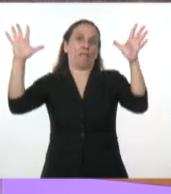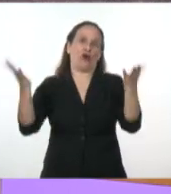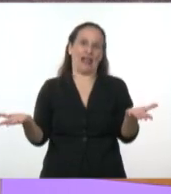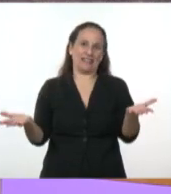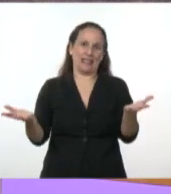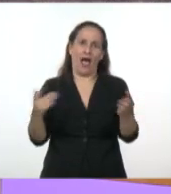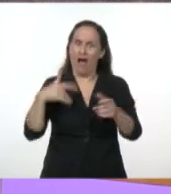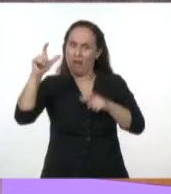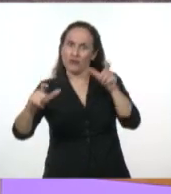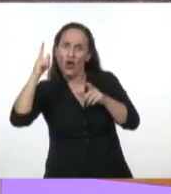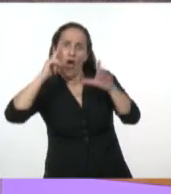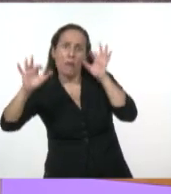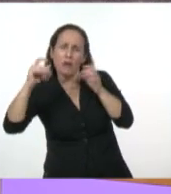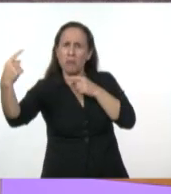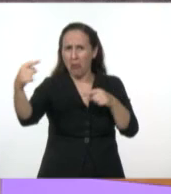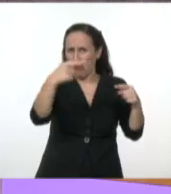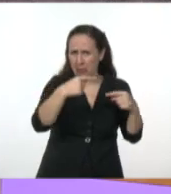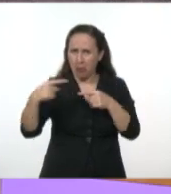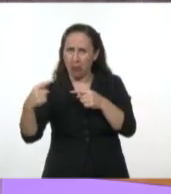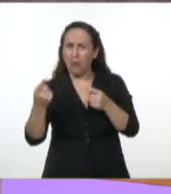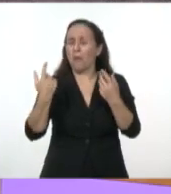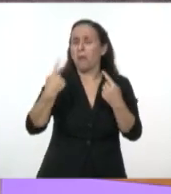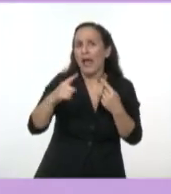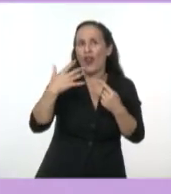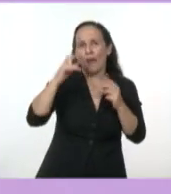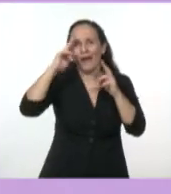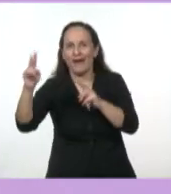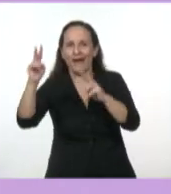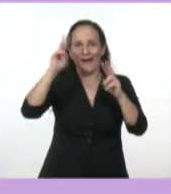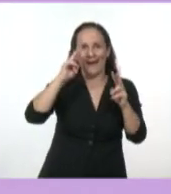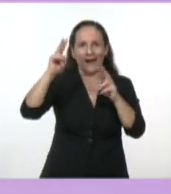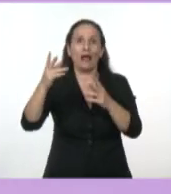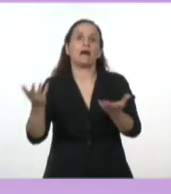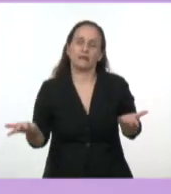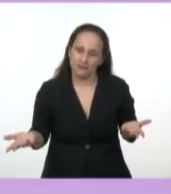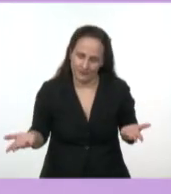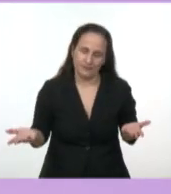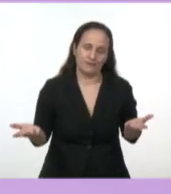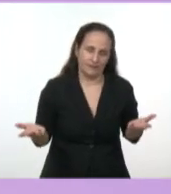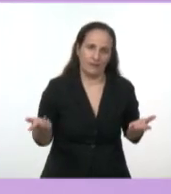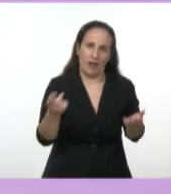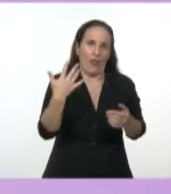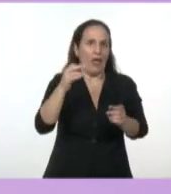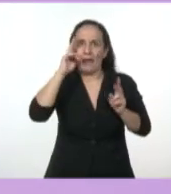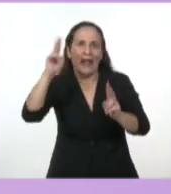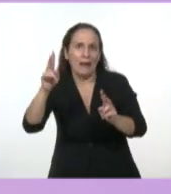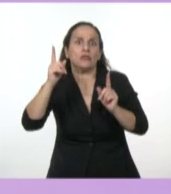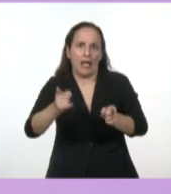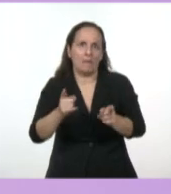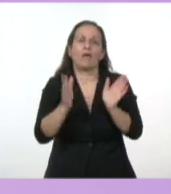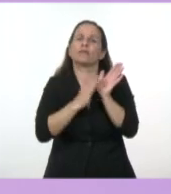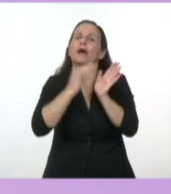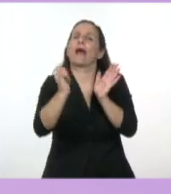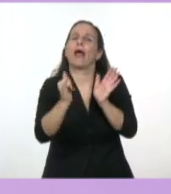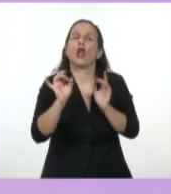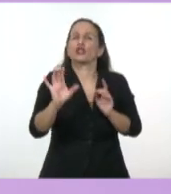entre nosotros diferentes posturas siempre en el marco del respeto. Sí, con respeto y con argumentación, como para poder hablar de ideas, ¿no? La